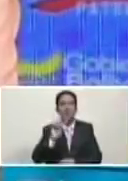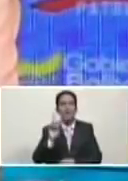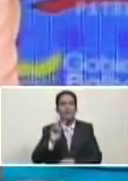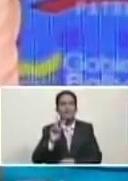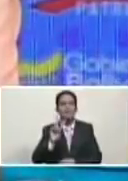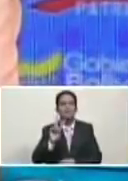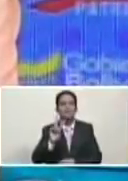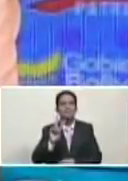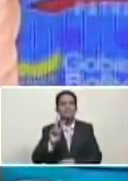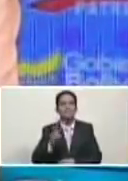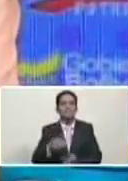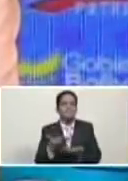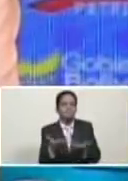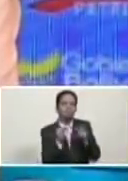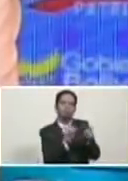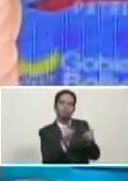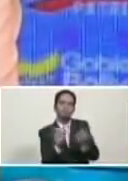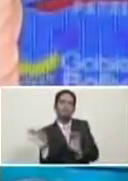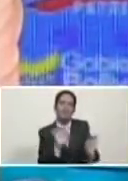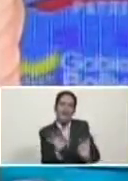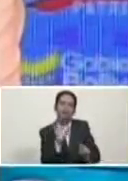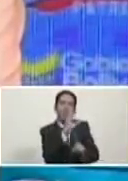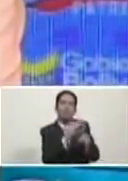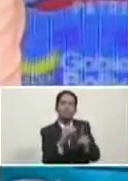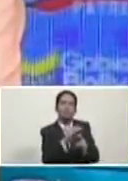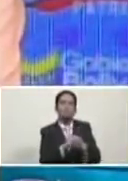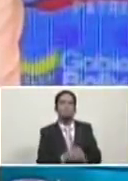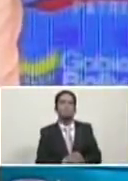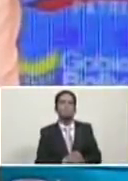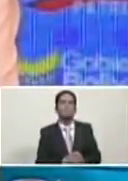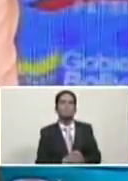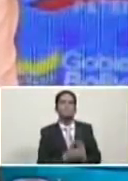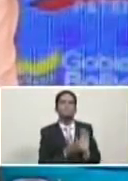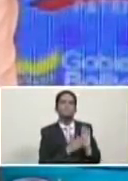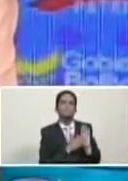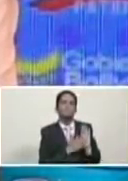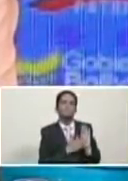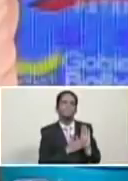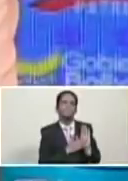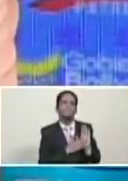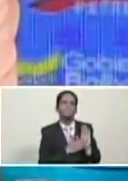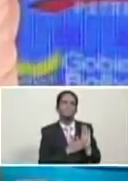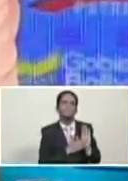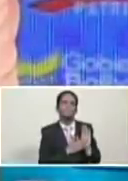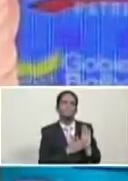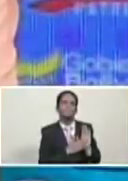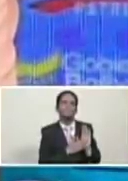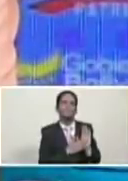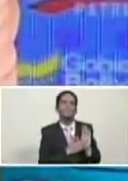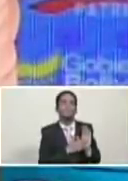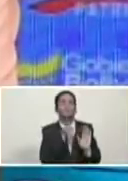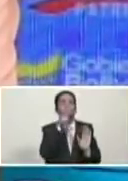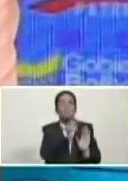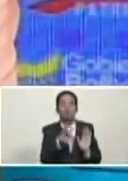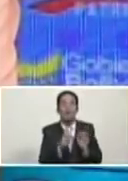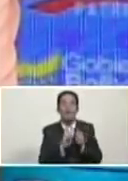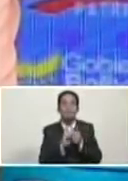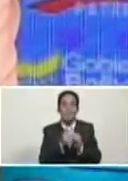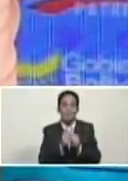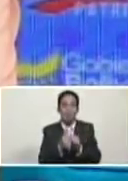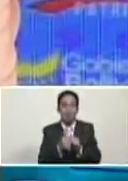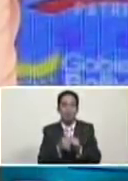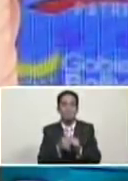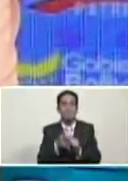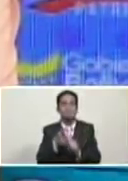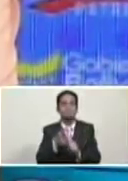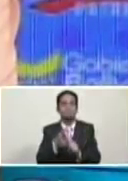teatro y la cultura. El plan de la patria para que la generación de oro llene de medallas de oro